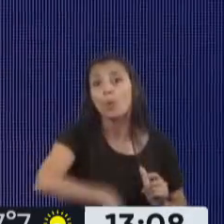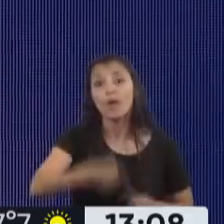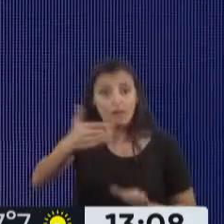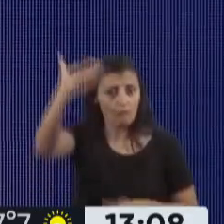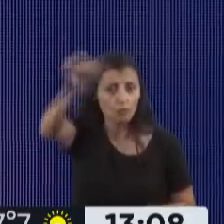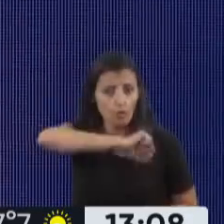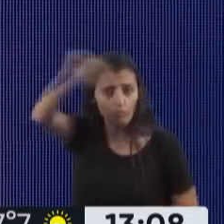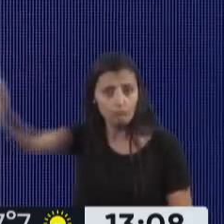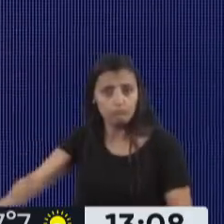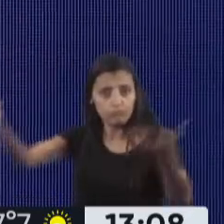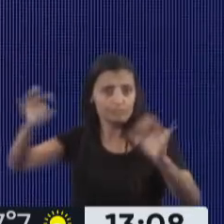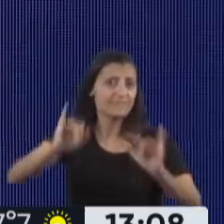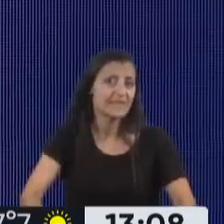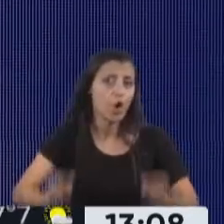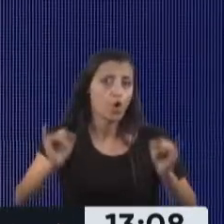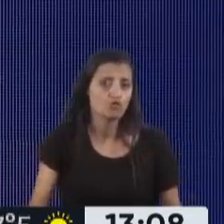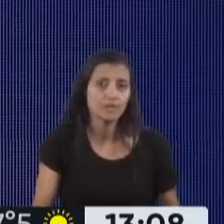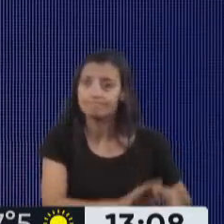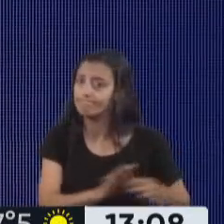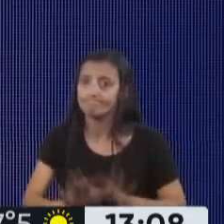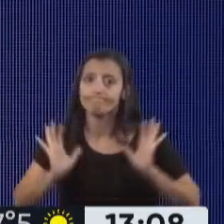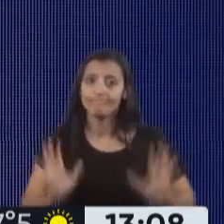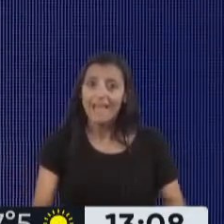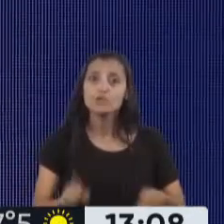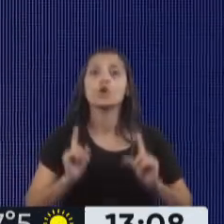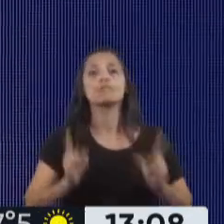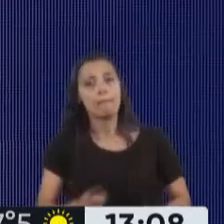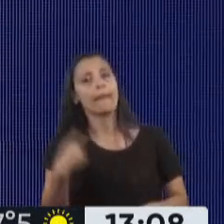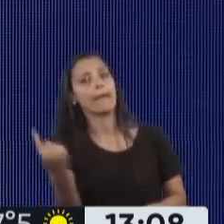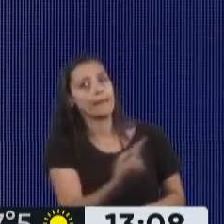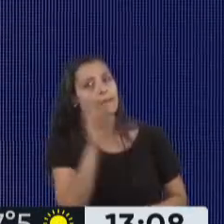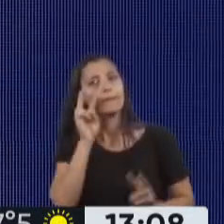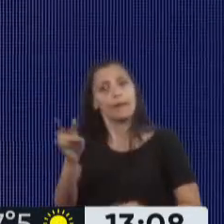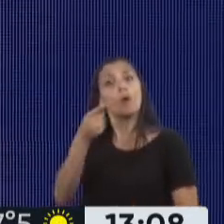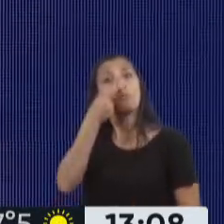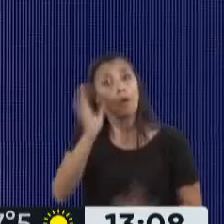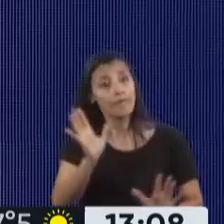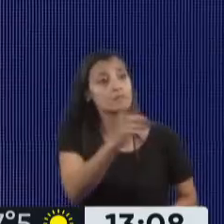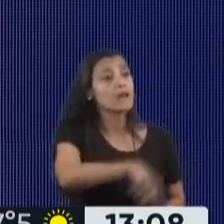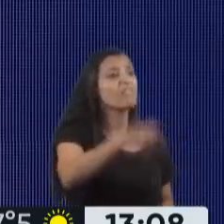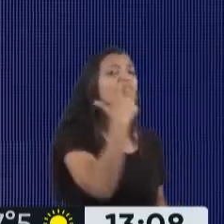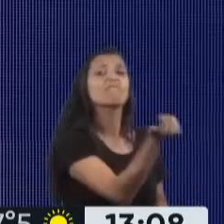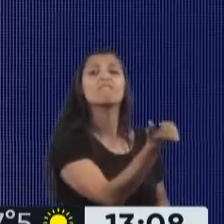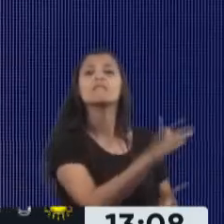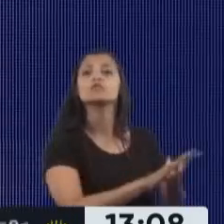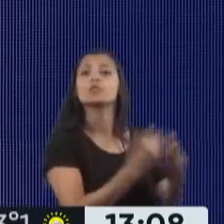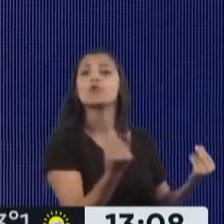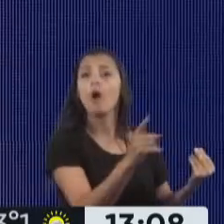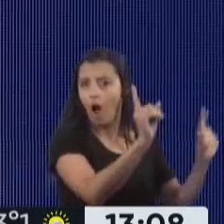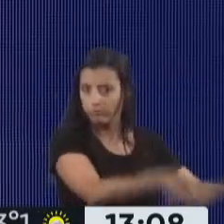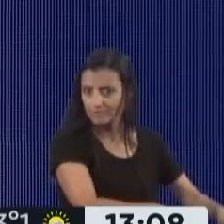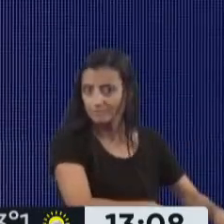futura. Y eso que también es interesante porque nadie decía cómo resolverlo,